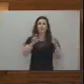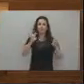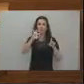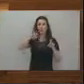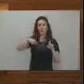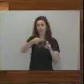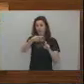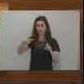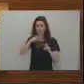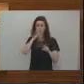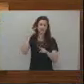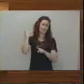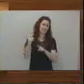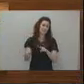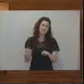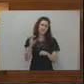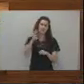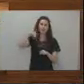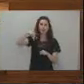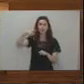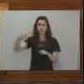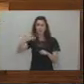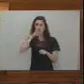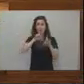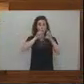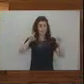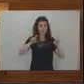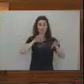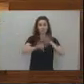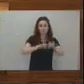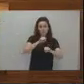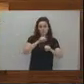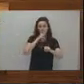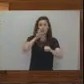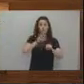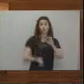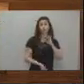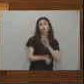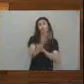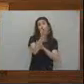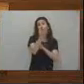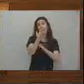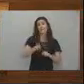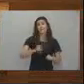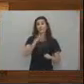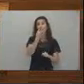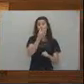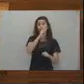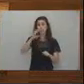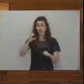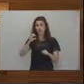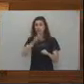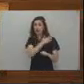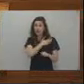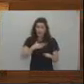mismo en el tercer sector, empresas que entran de rondón fruto de la crisis inmobiliaria Y ahí tenemos a empresas como FCC, que buscan su espacio una